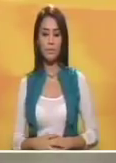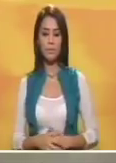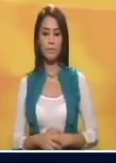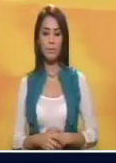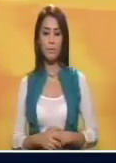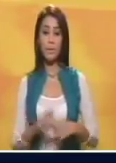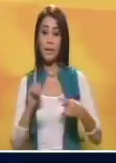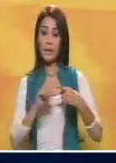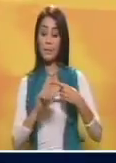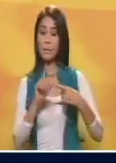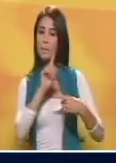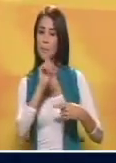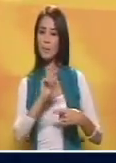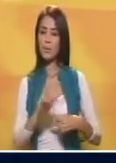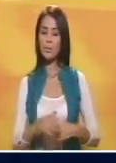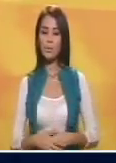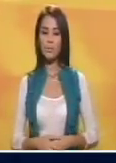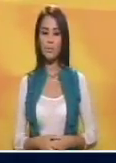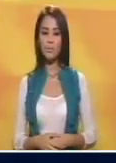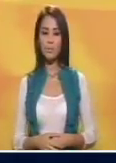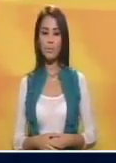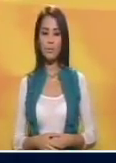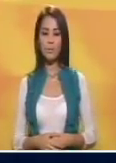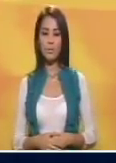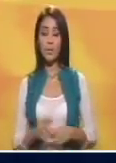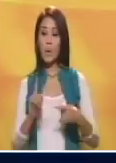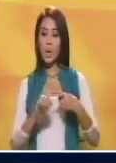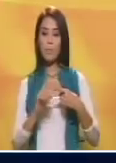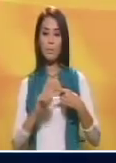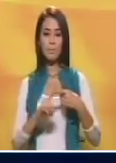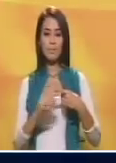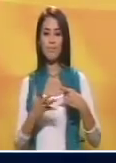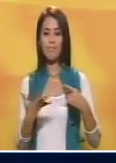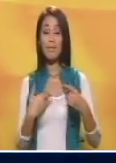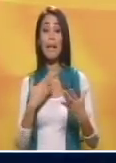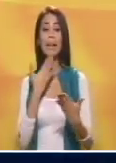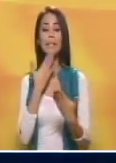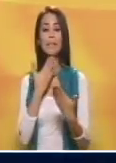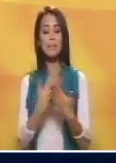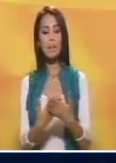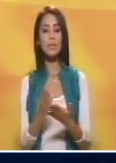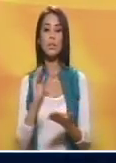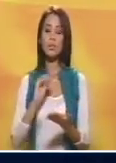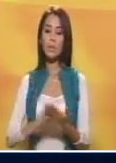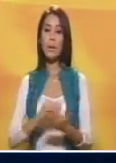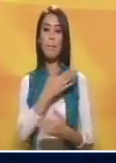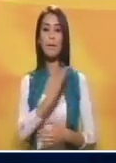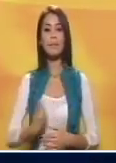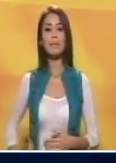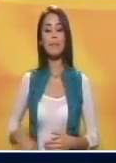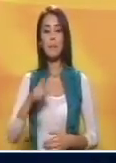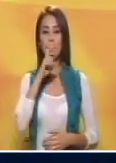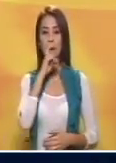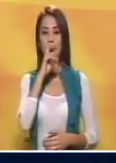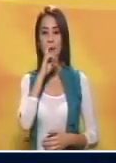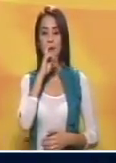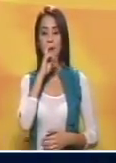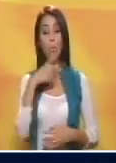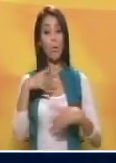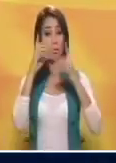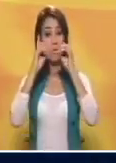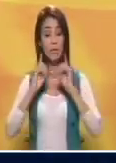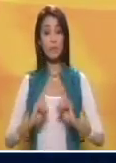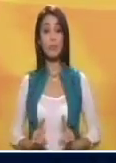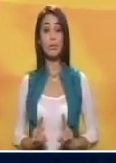Sobre tu primera pregunta, lo primero que tengo es que darle las gracias nuevamente al presidente Nicolás Maduro cuando tomó